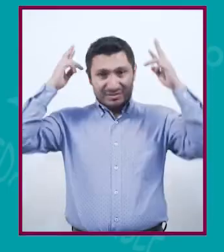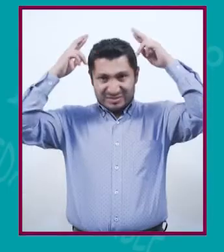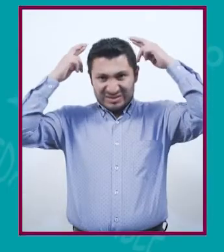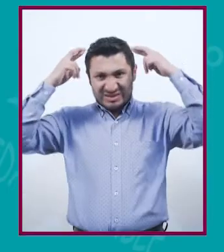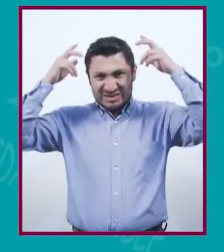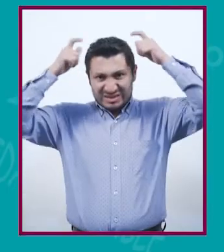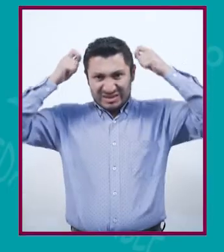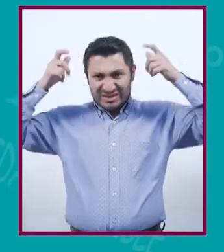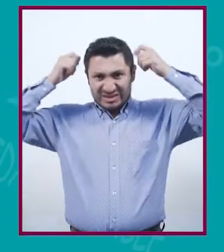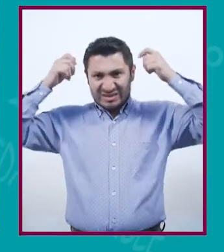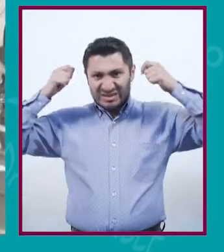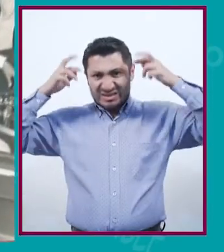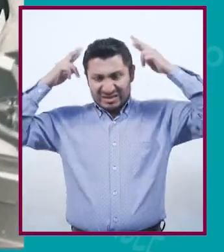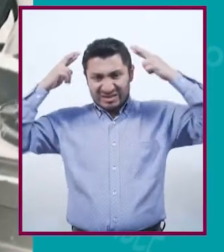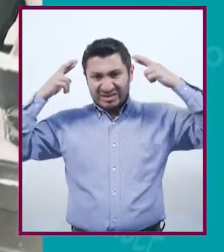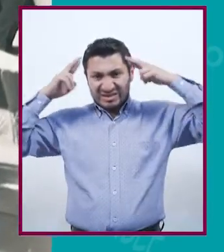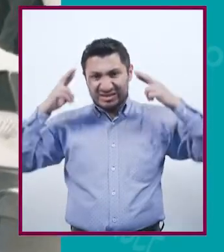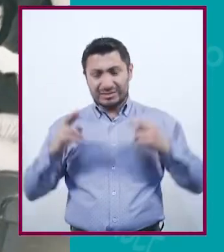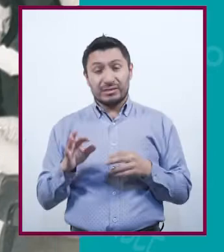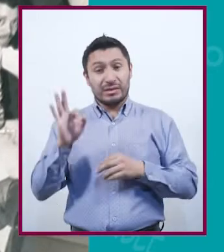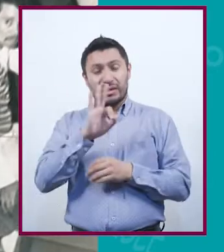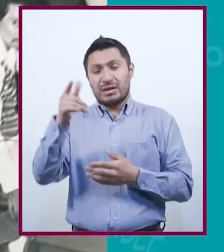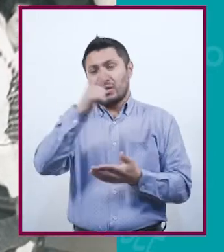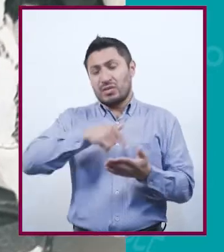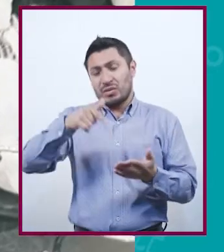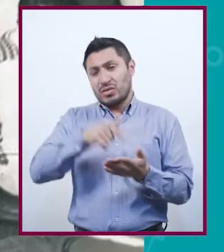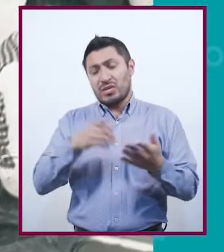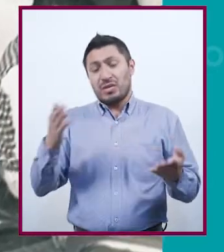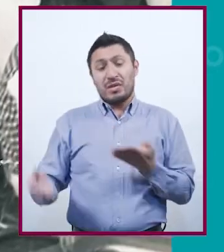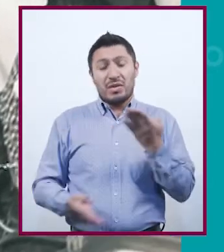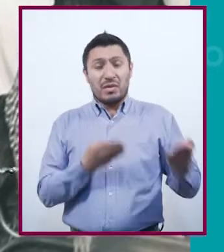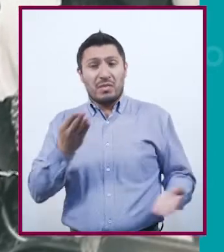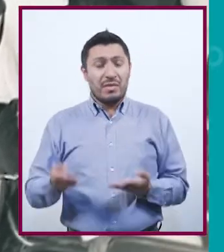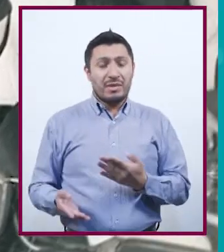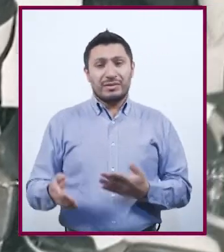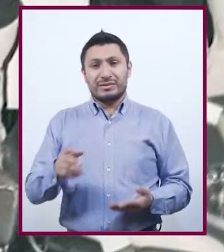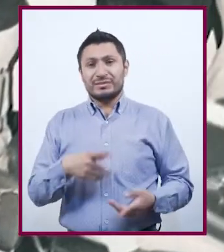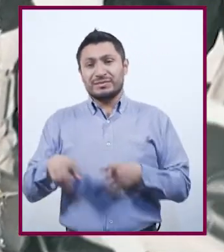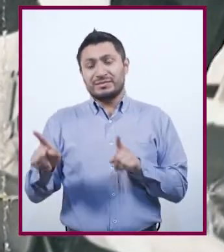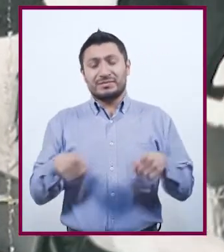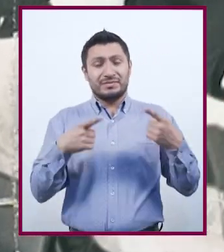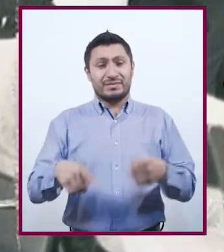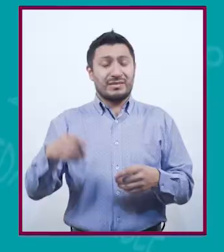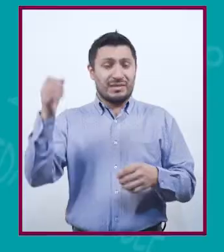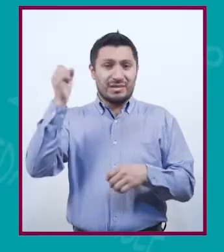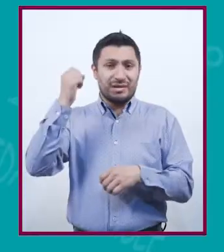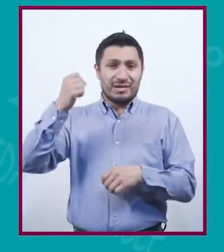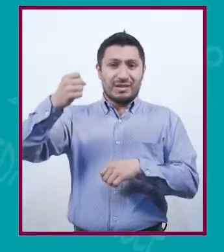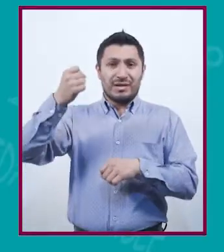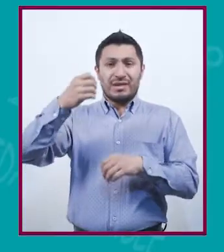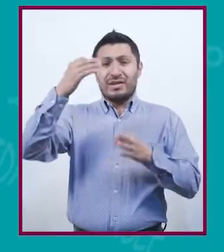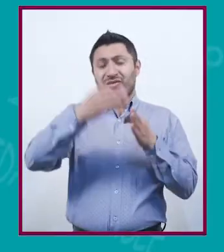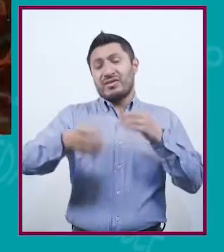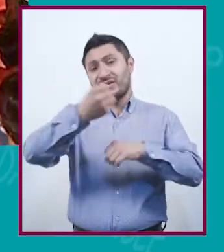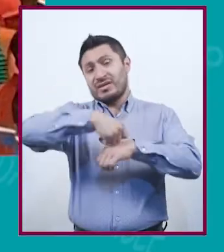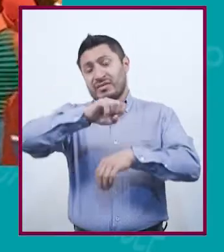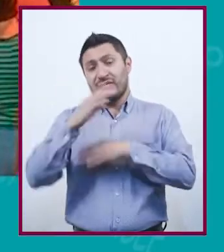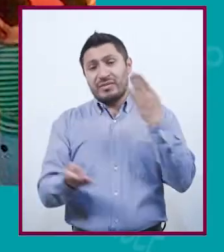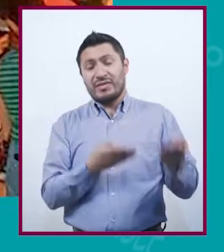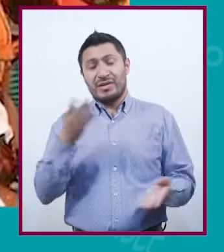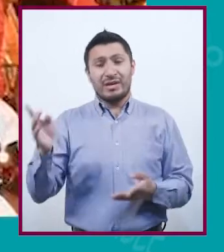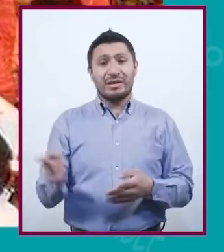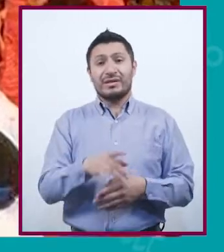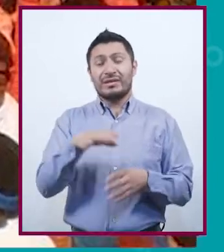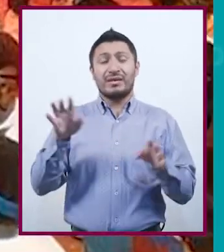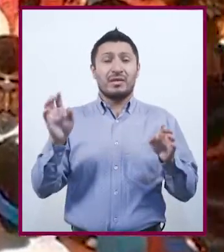Rastafari. Incluso, quizás simplemente encontraban su espacio en la pista de baile y les encantaba lucirse los fines de semana